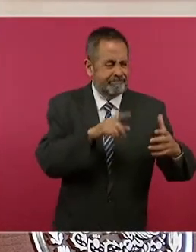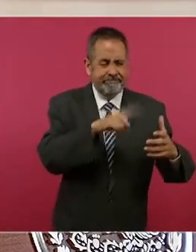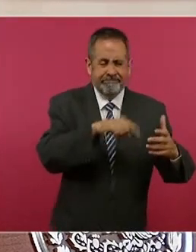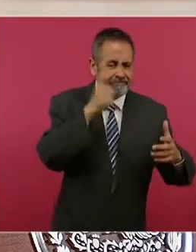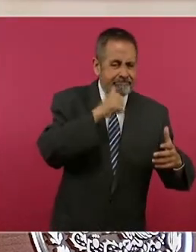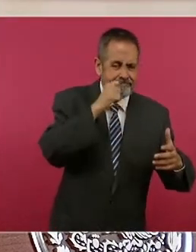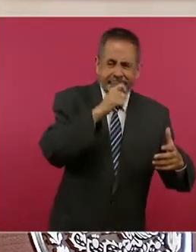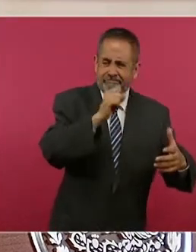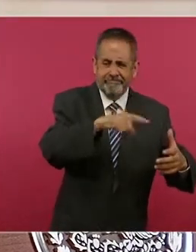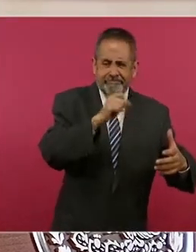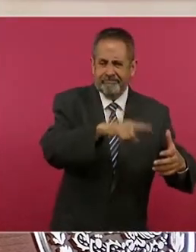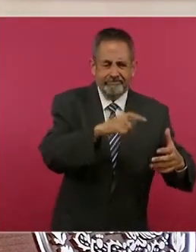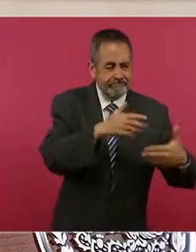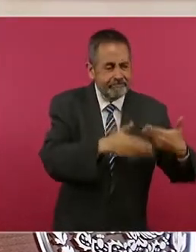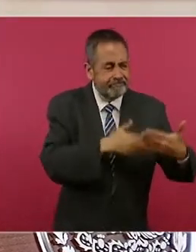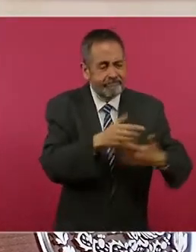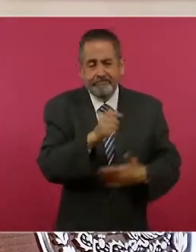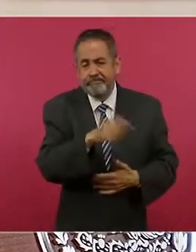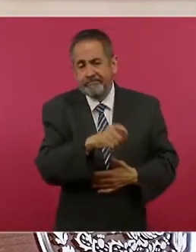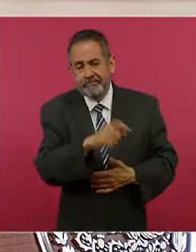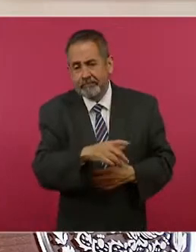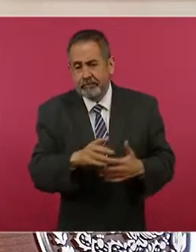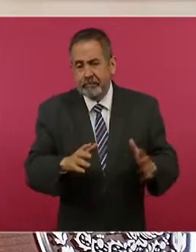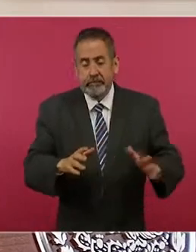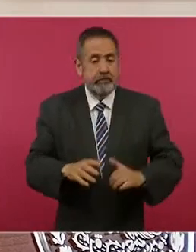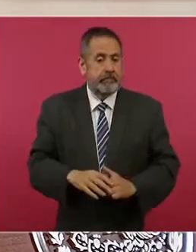Y en México, pues,